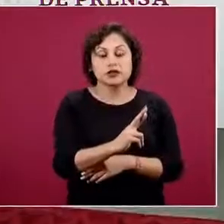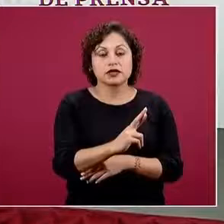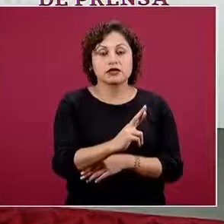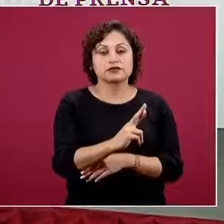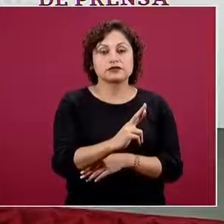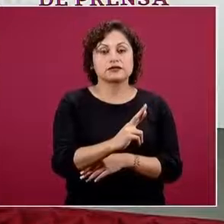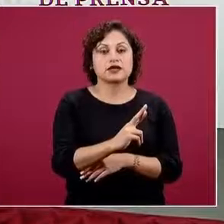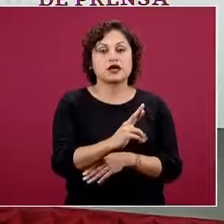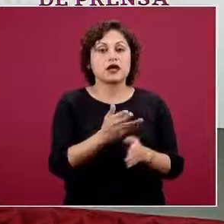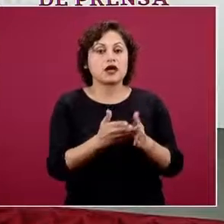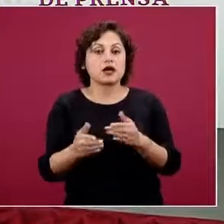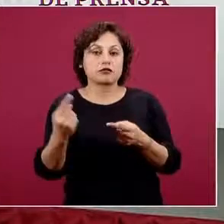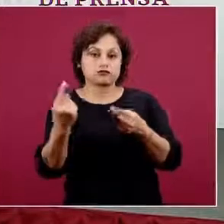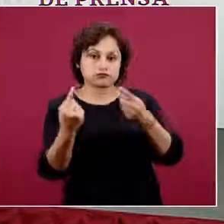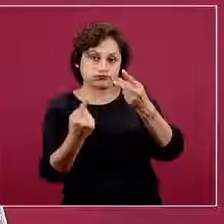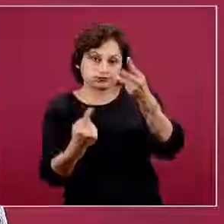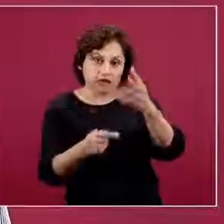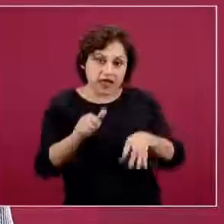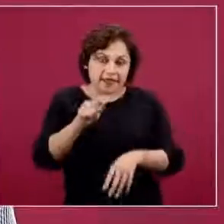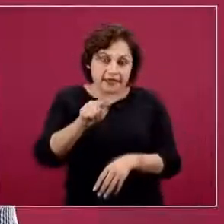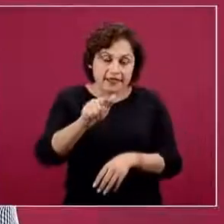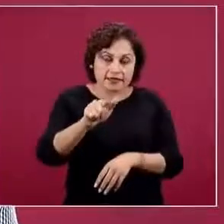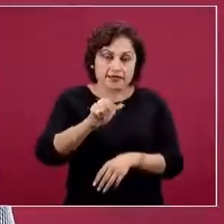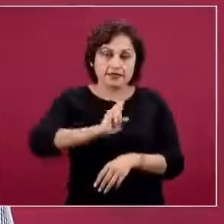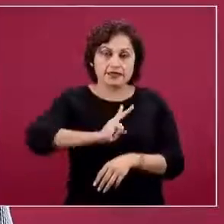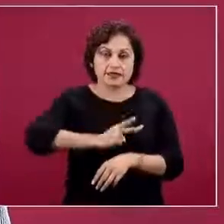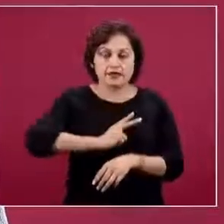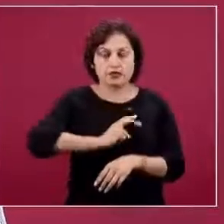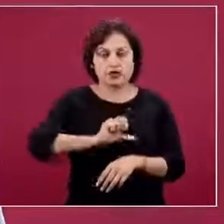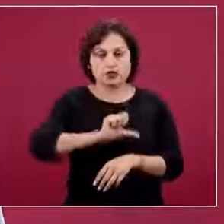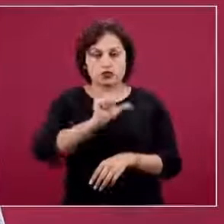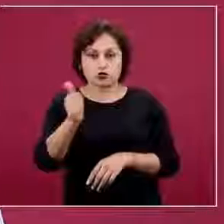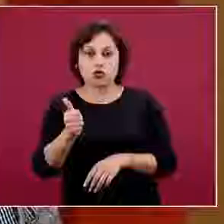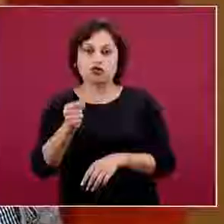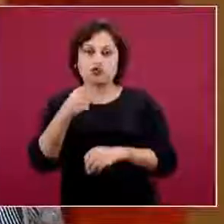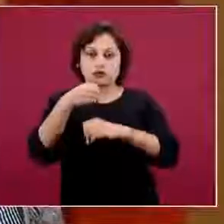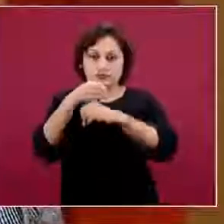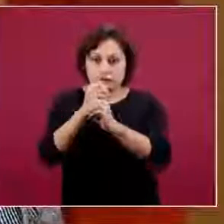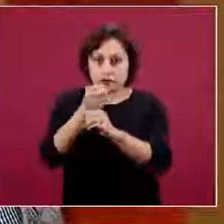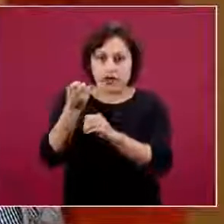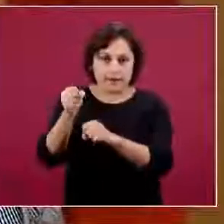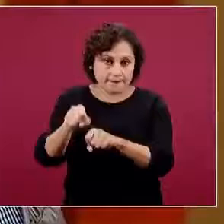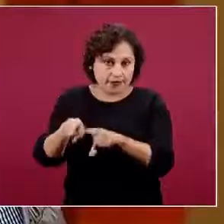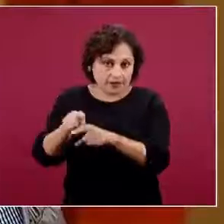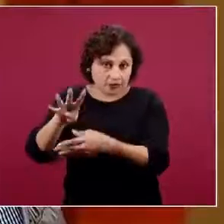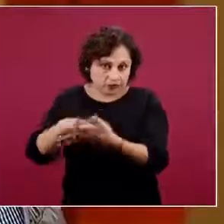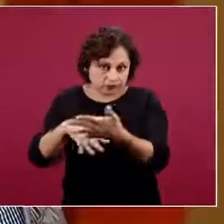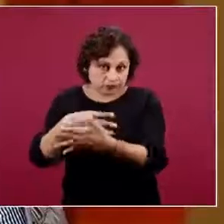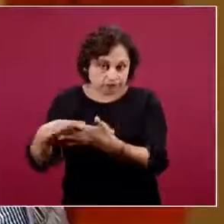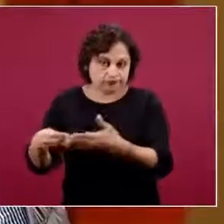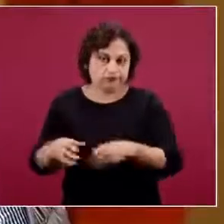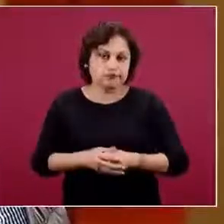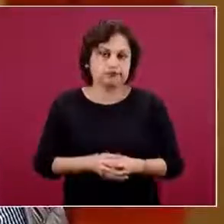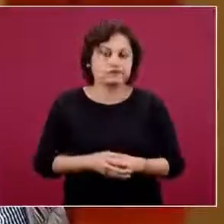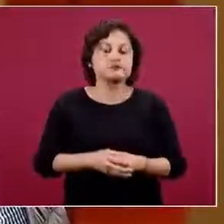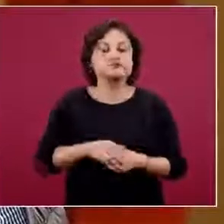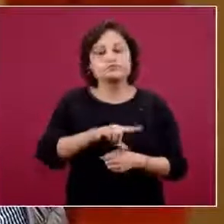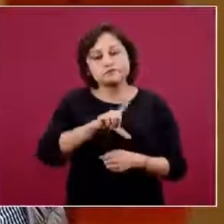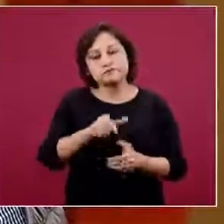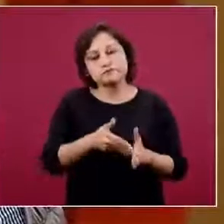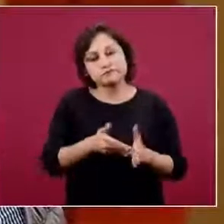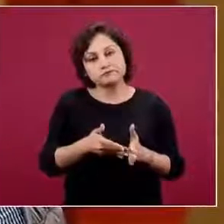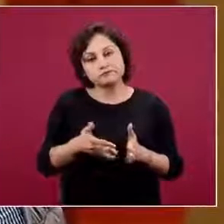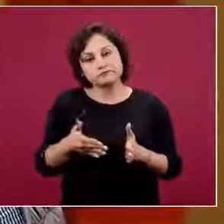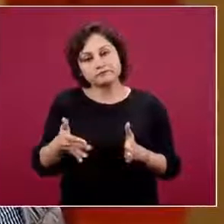17 virus que en su momento también se estudian cuando una muestra entra a panel viral. La persona evolucionó de